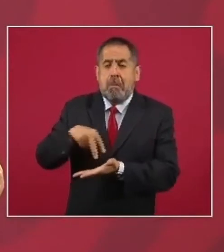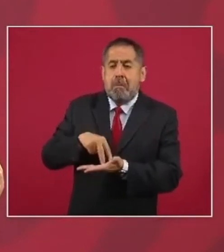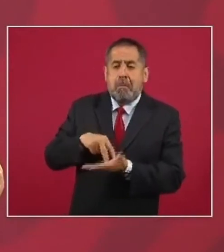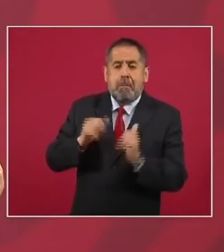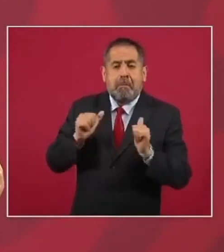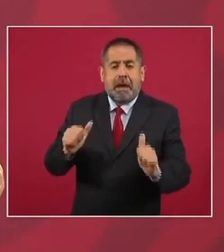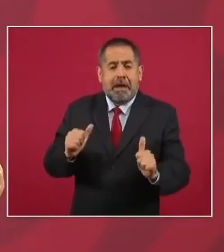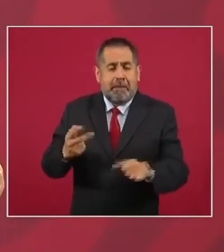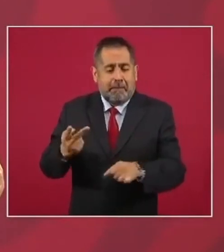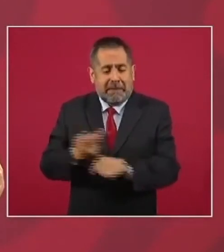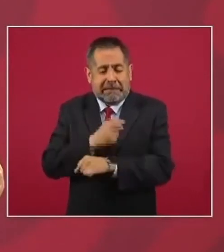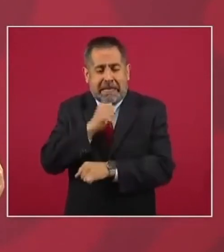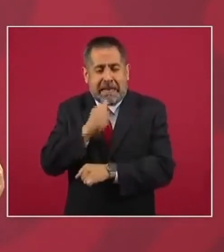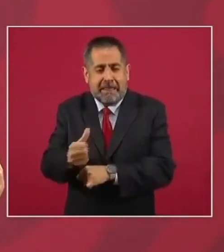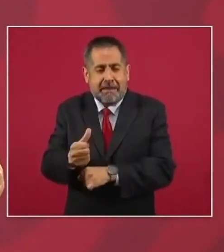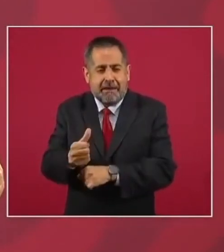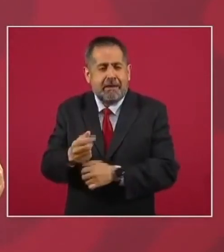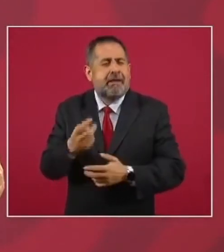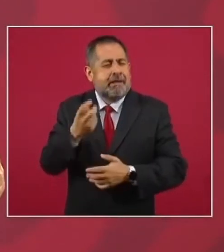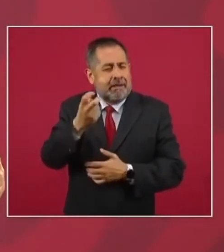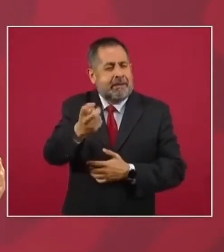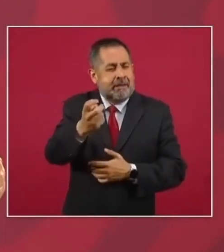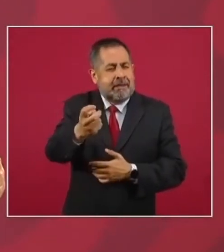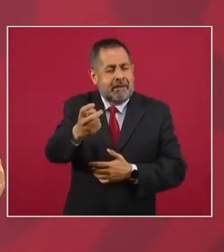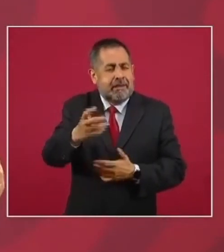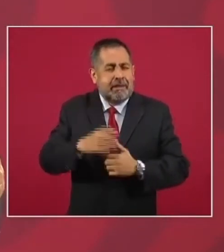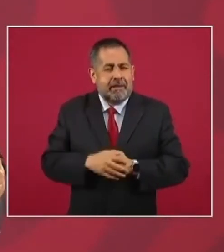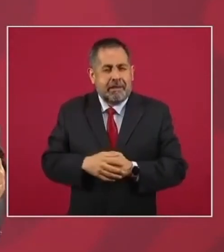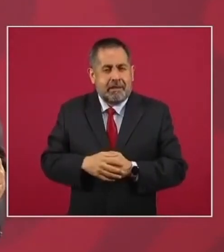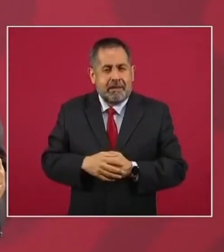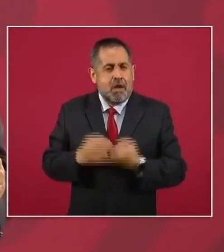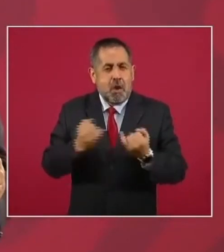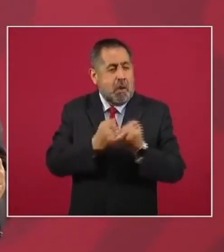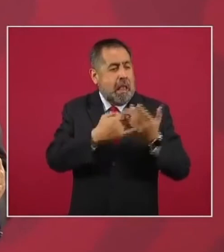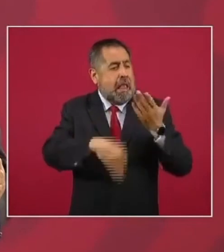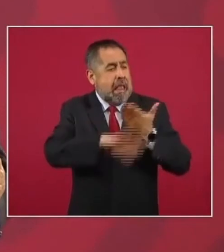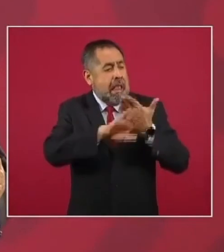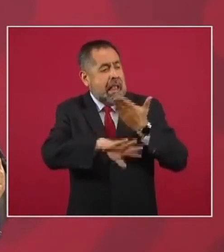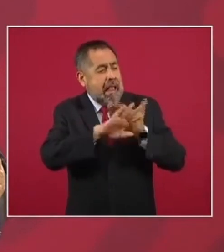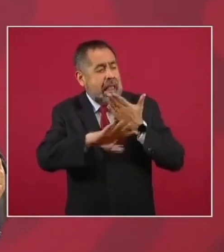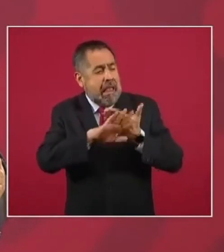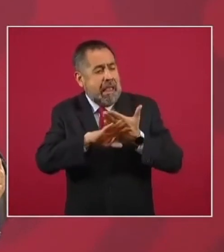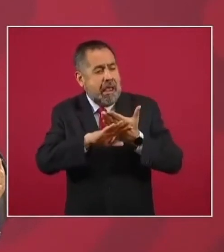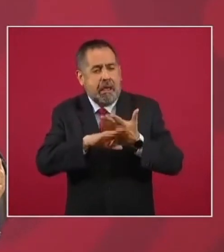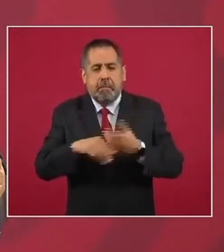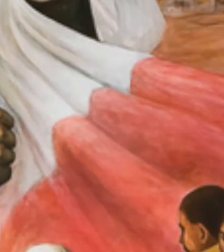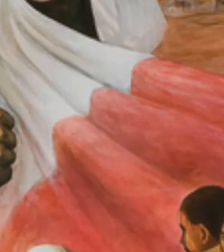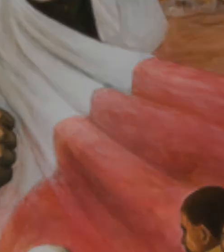Nos hizo lo que el viento a Juárez.